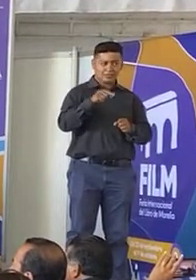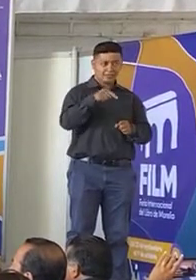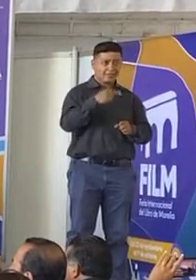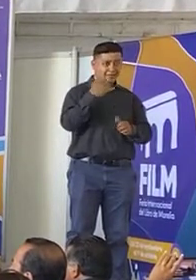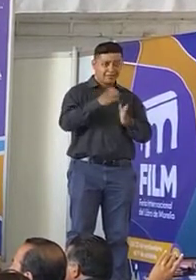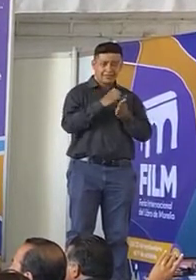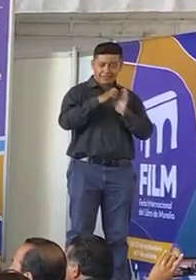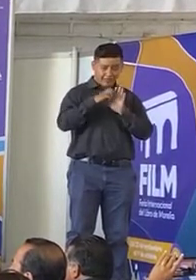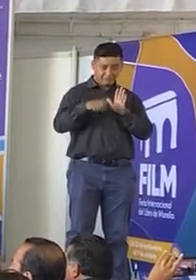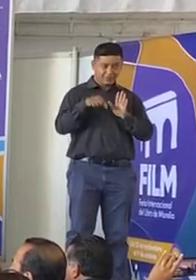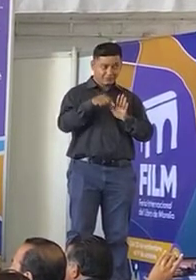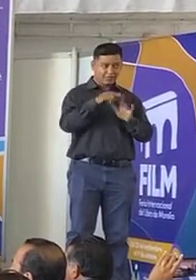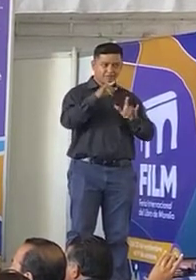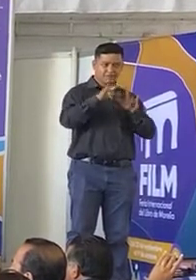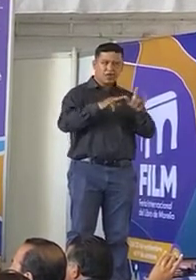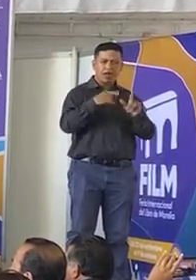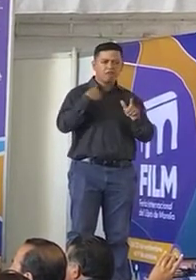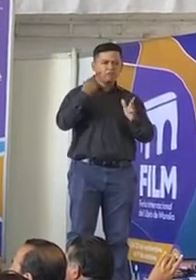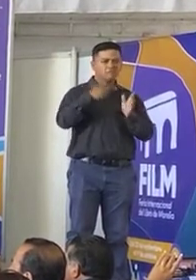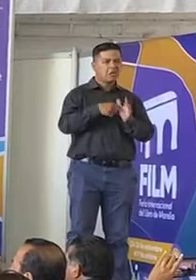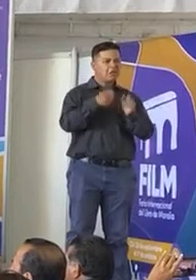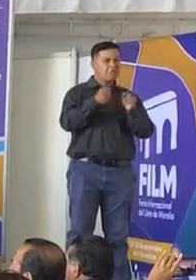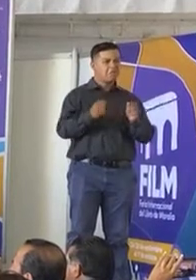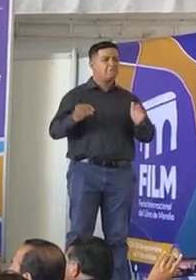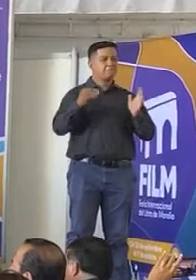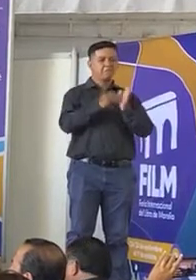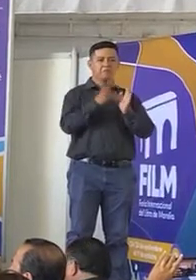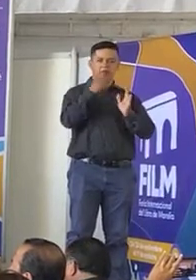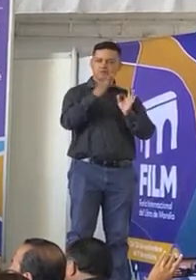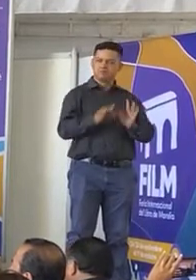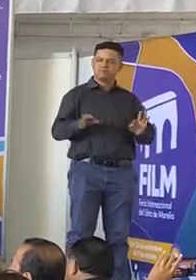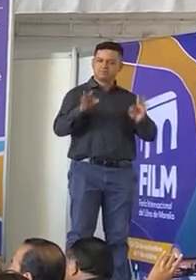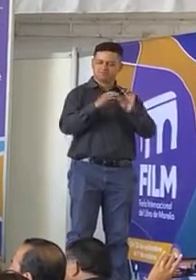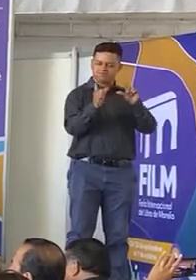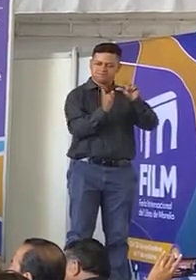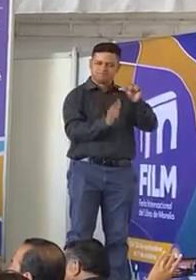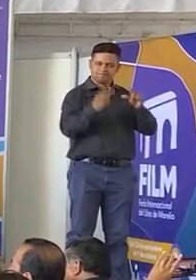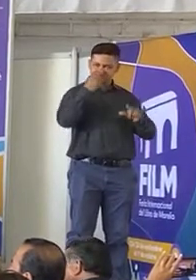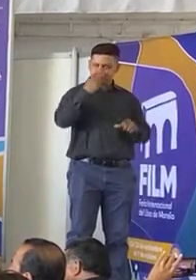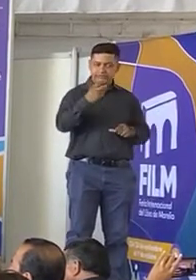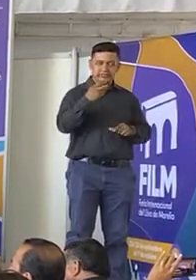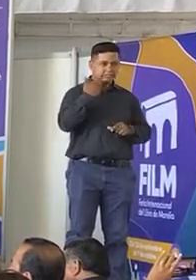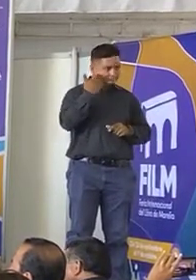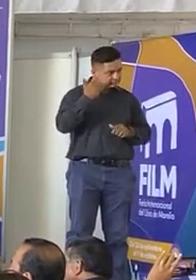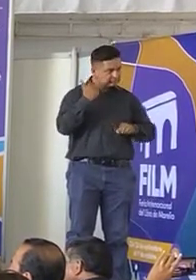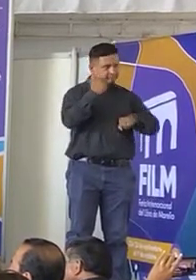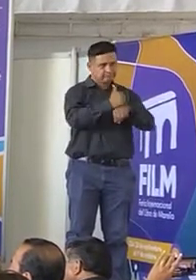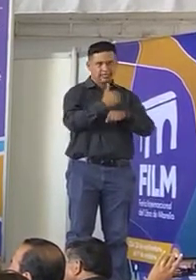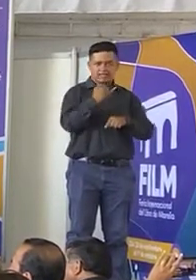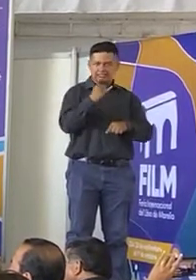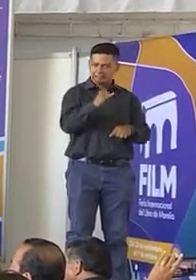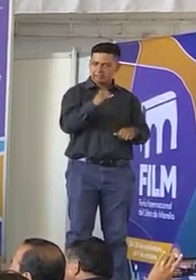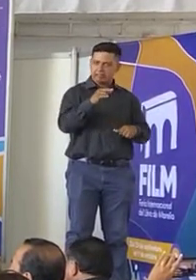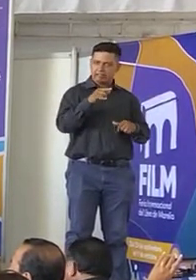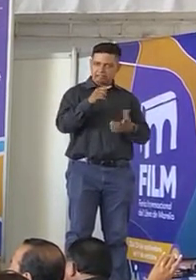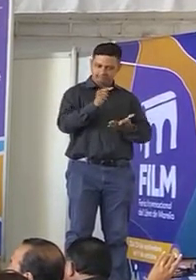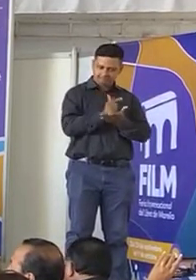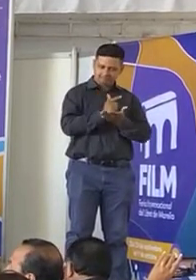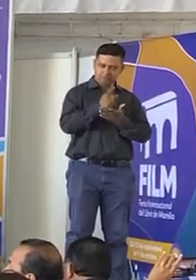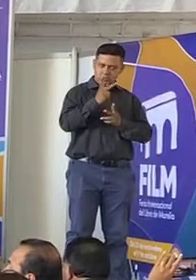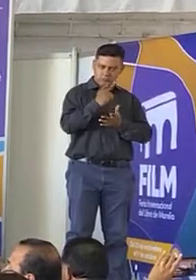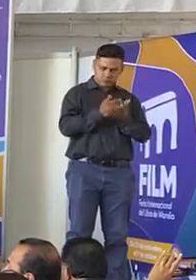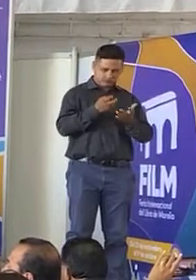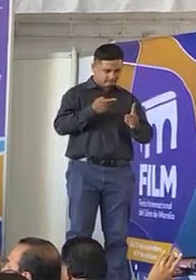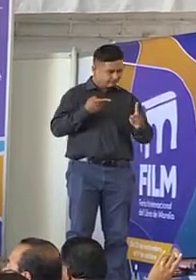feria, pronto se va a consolidar como una de las más importantes de México. Y esa es la aspiración, ese es el proyecto, esa es